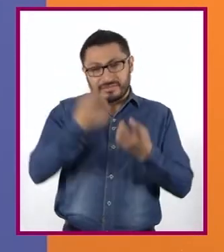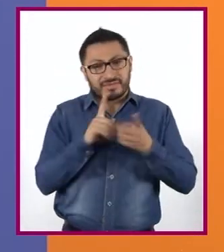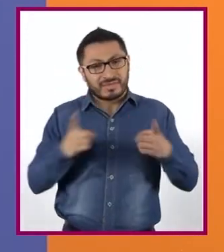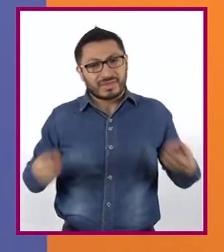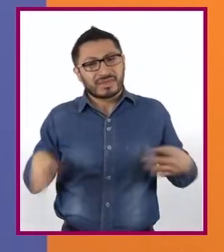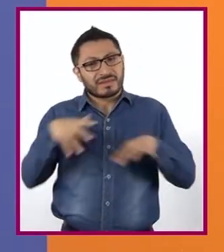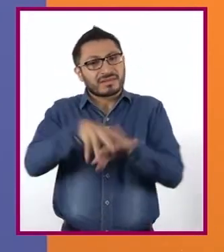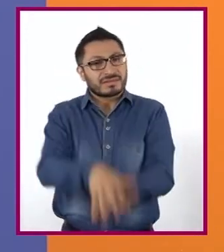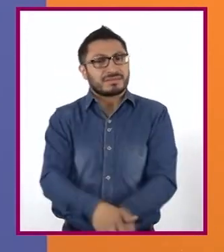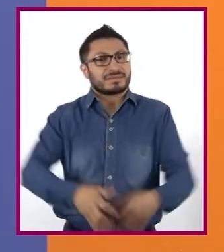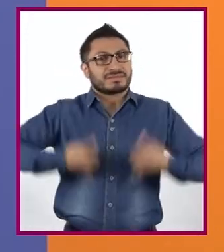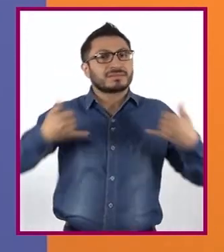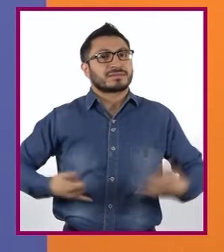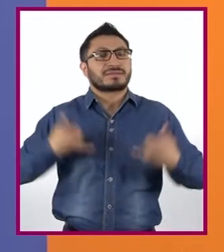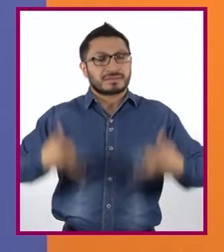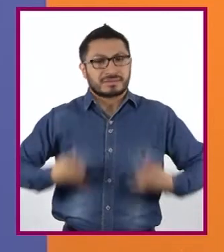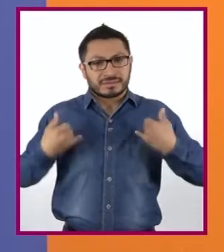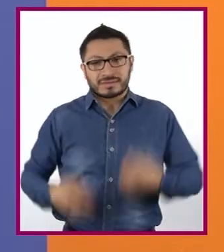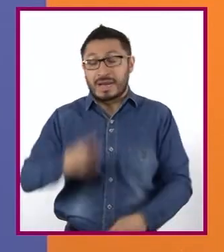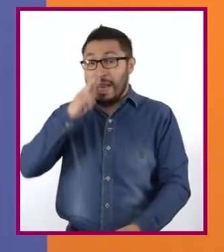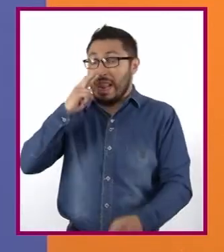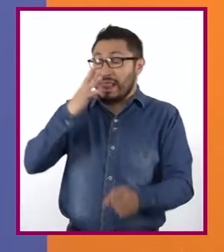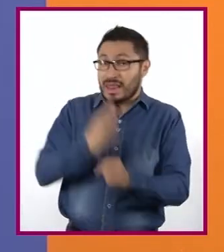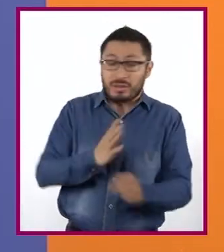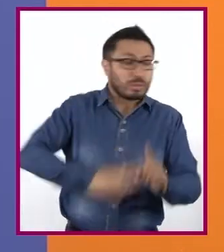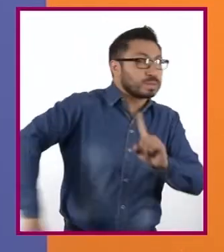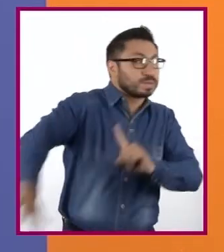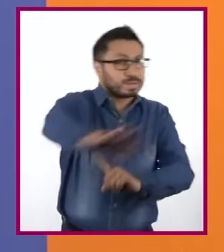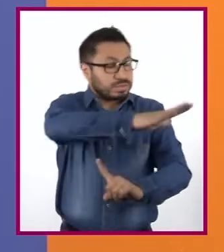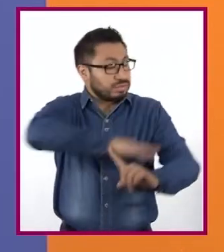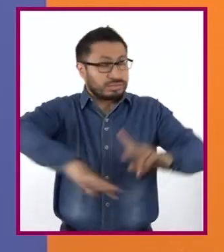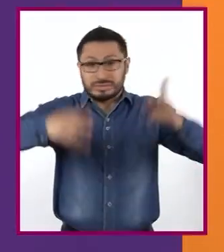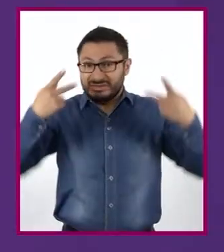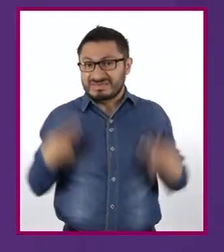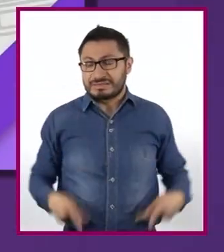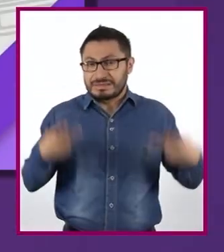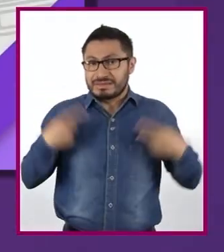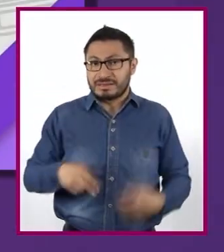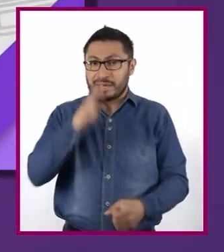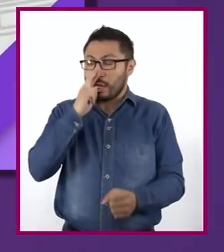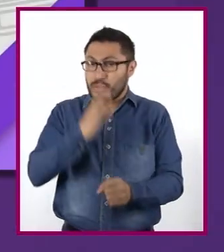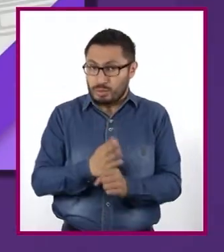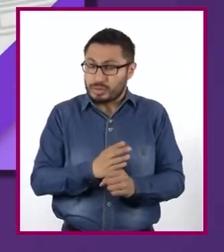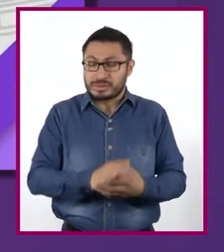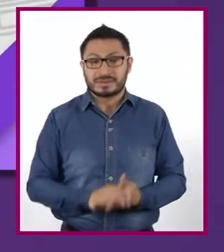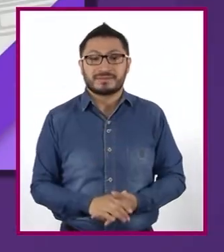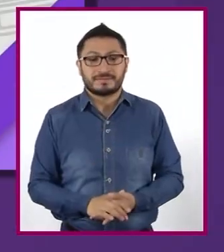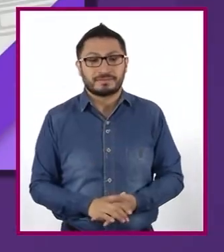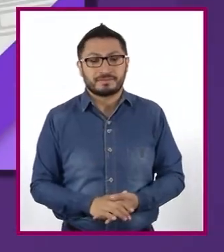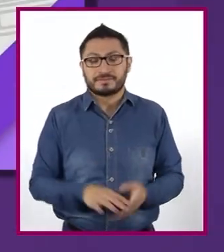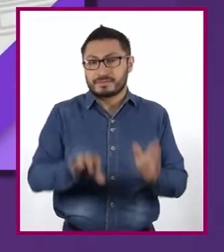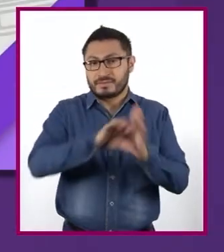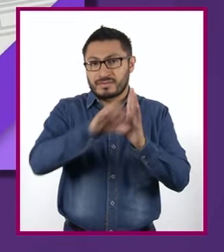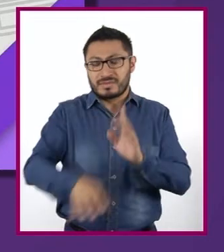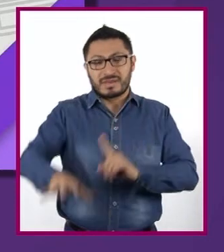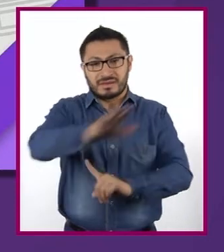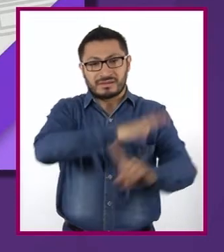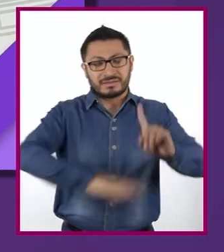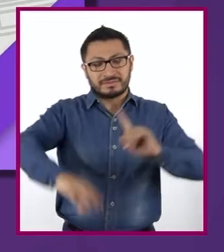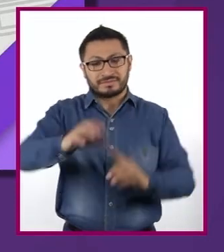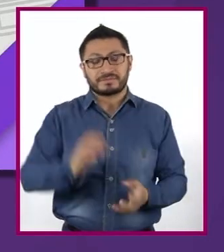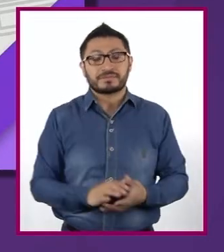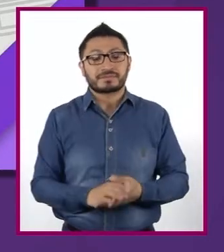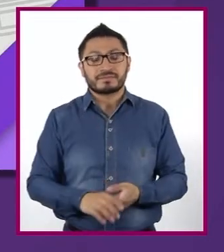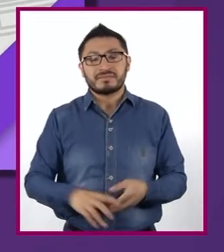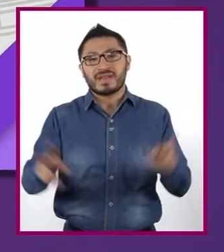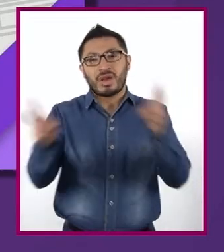de las y los adolescentes es responsabilidad de todas las personas. En el caso del medio ambiente, la mala calidad del